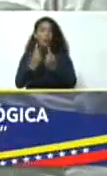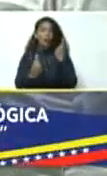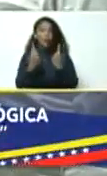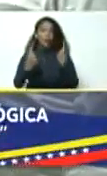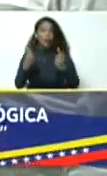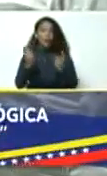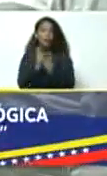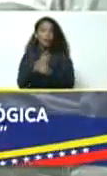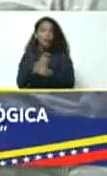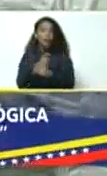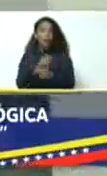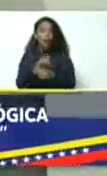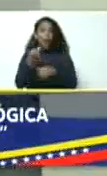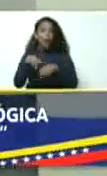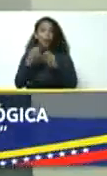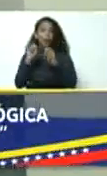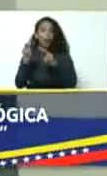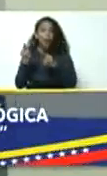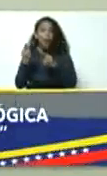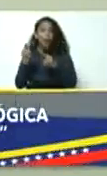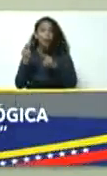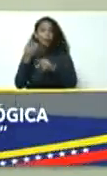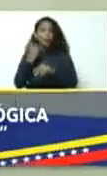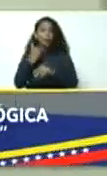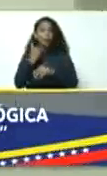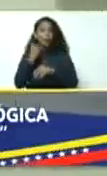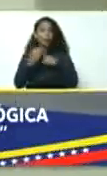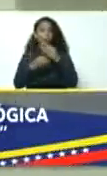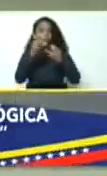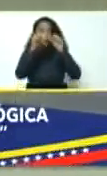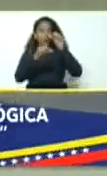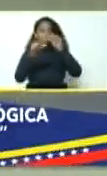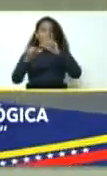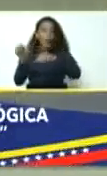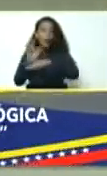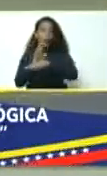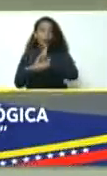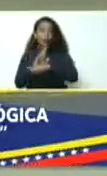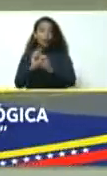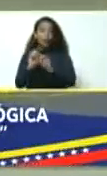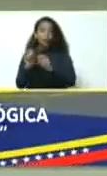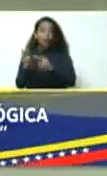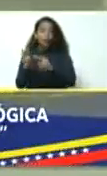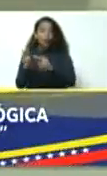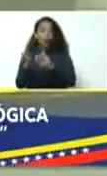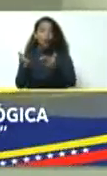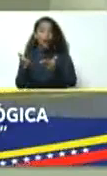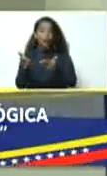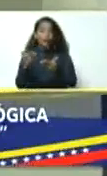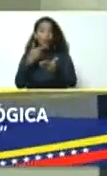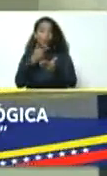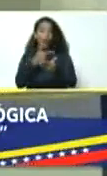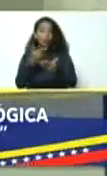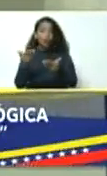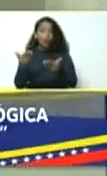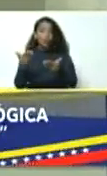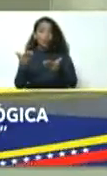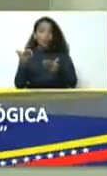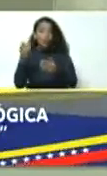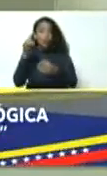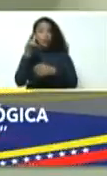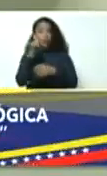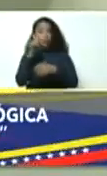oncológico. En esta oportunidad los patólogos realizan un diagnóstico rápido, oportuno, que determina la